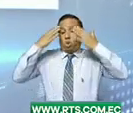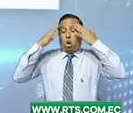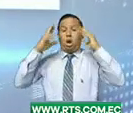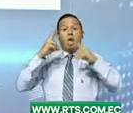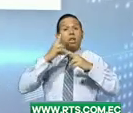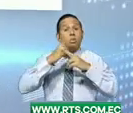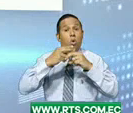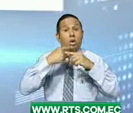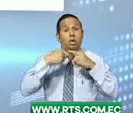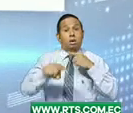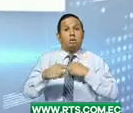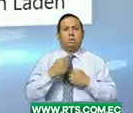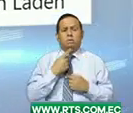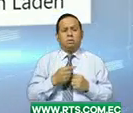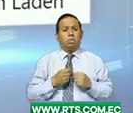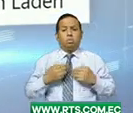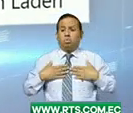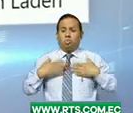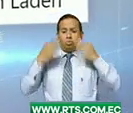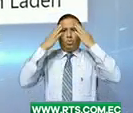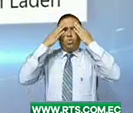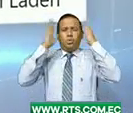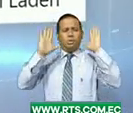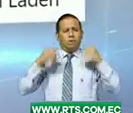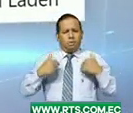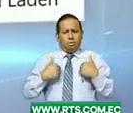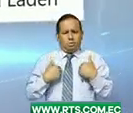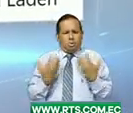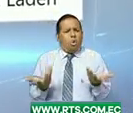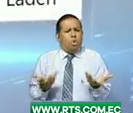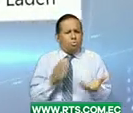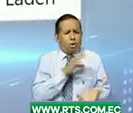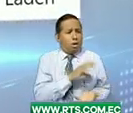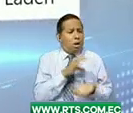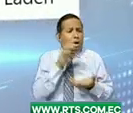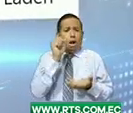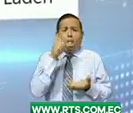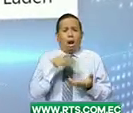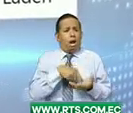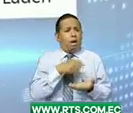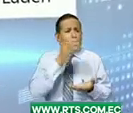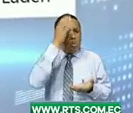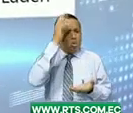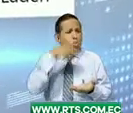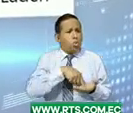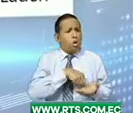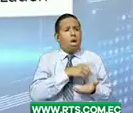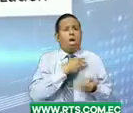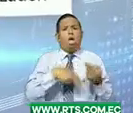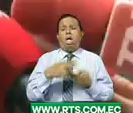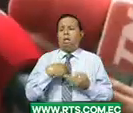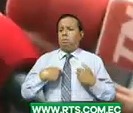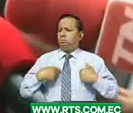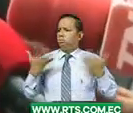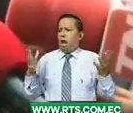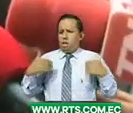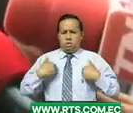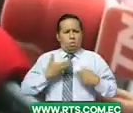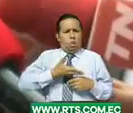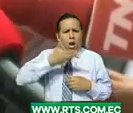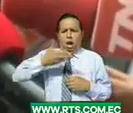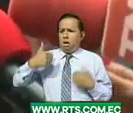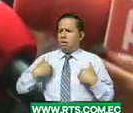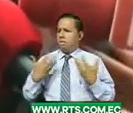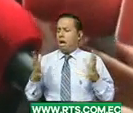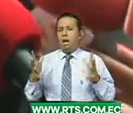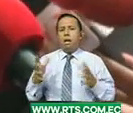acusarlos, que es un absurdo calificarlo de traficante de piezas culturales o de armas. Pero la fiscal Diana Salazar también se ha pronunciado